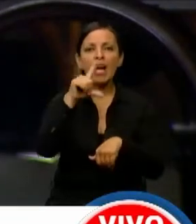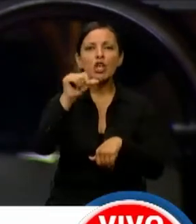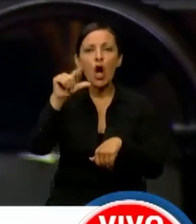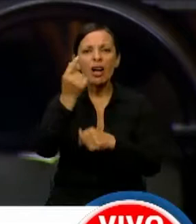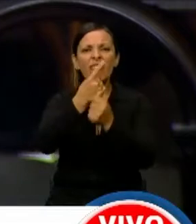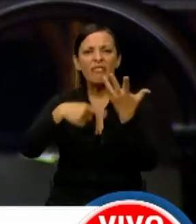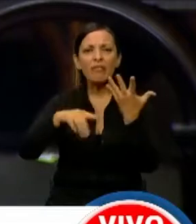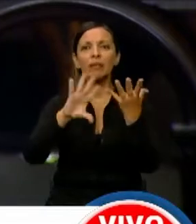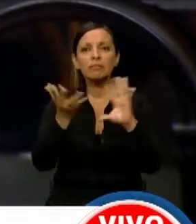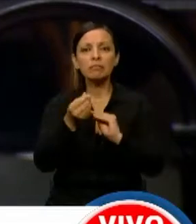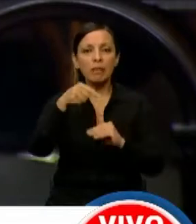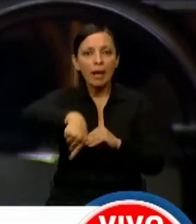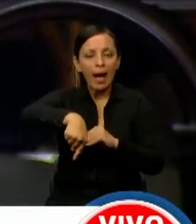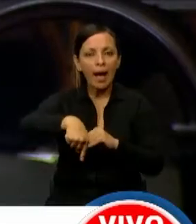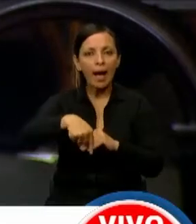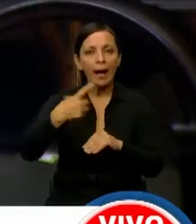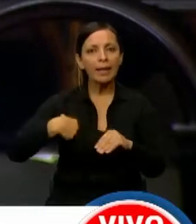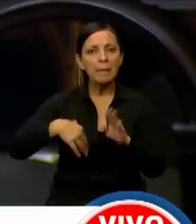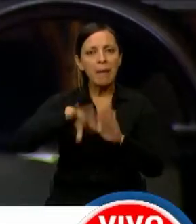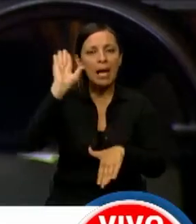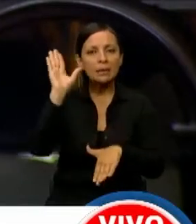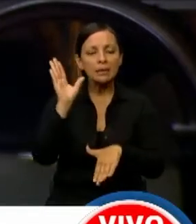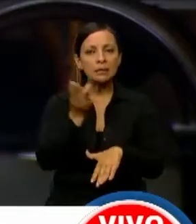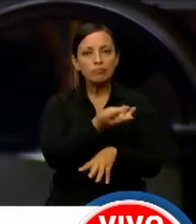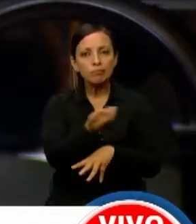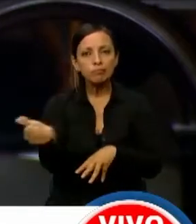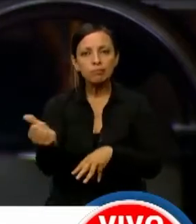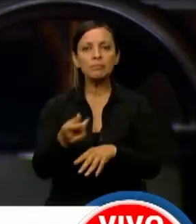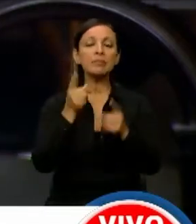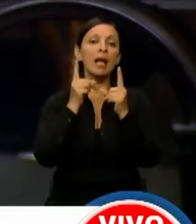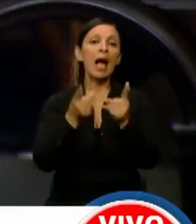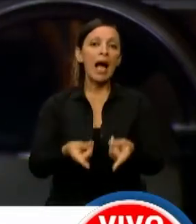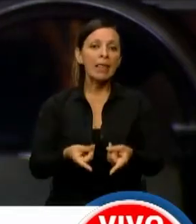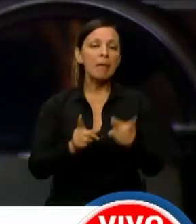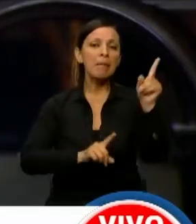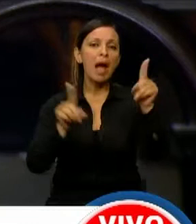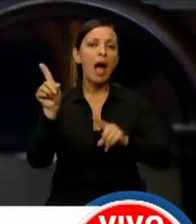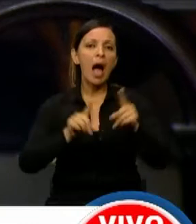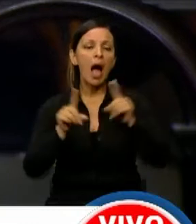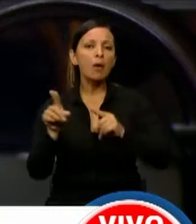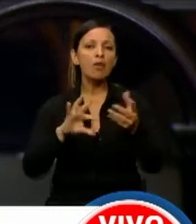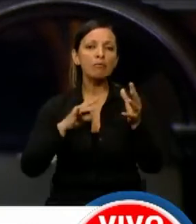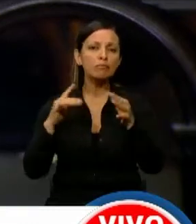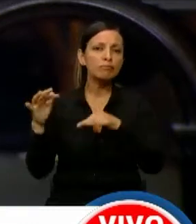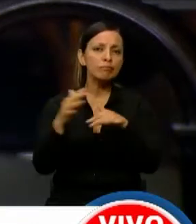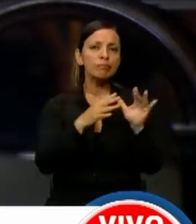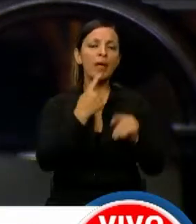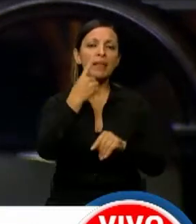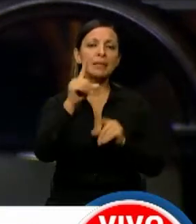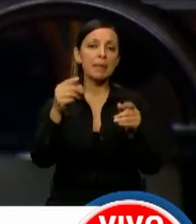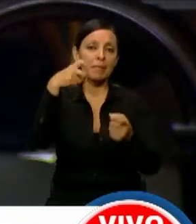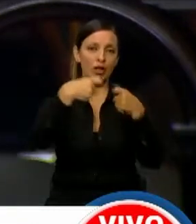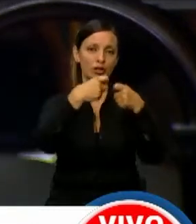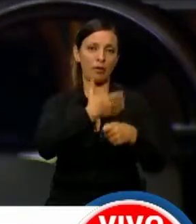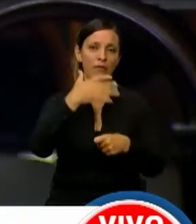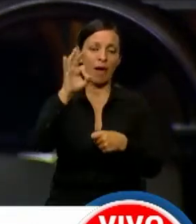mundo. Y además, quiero decir, para derribar también algunos mitos, que como sostiene la FAO de